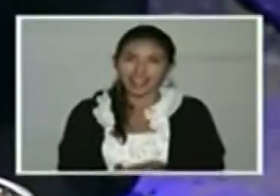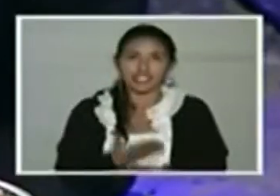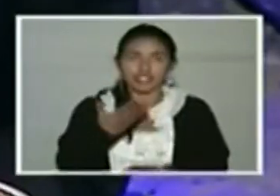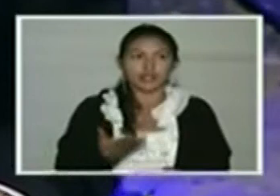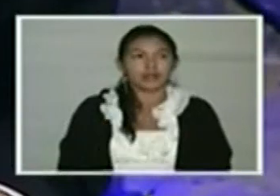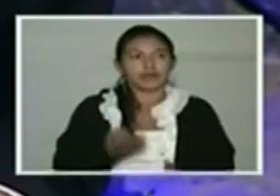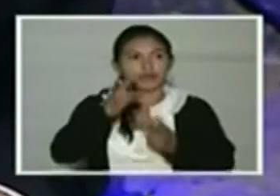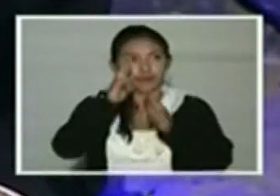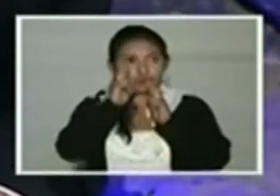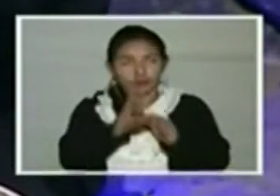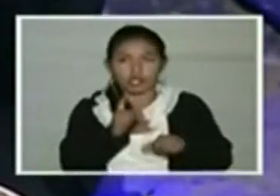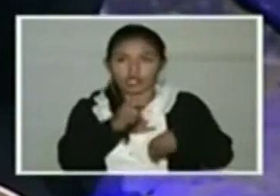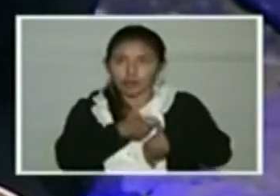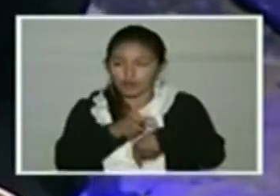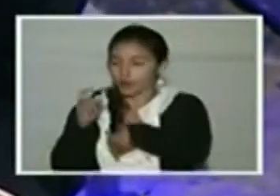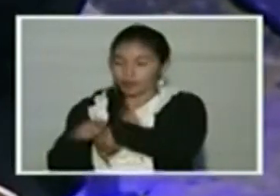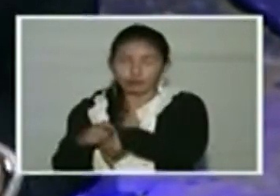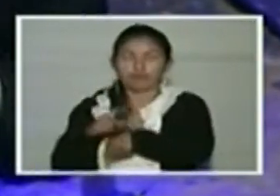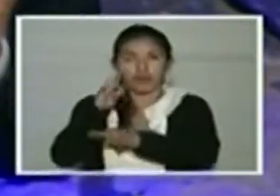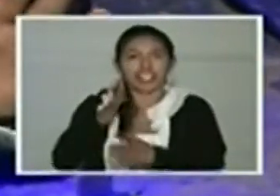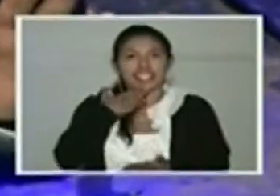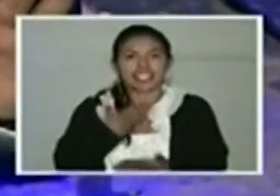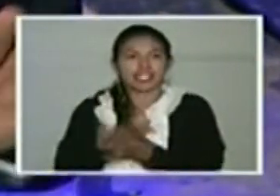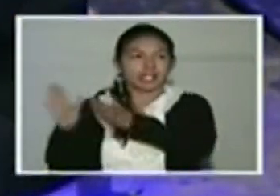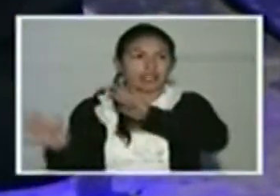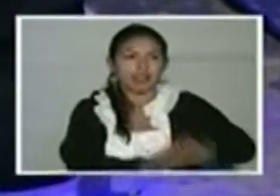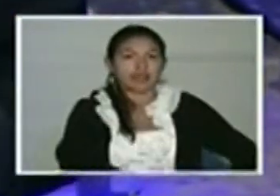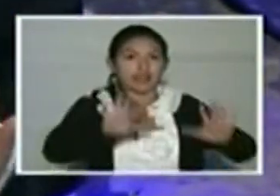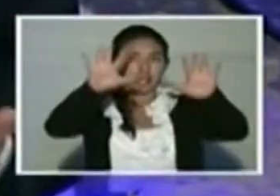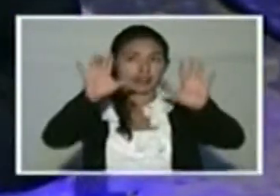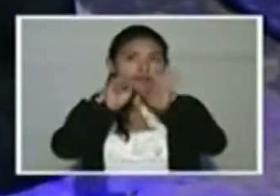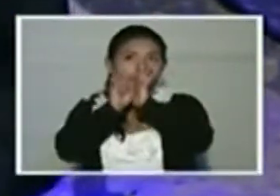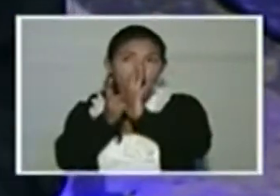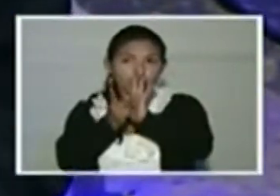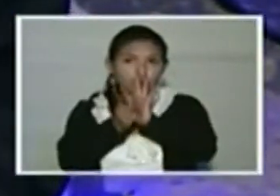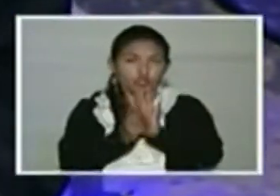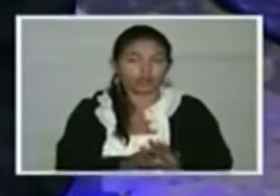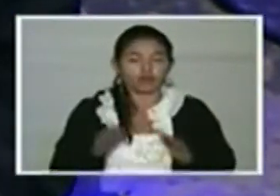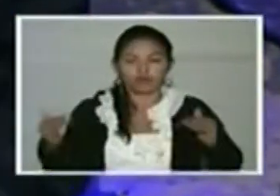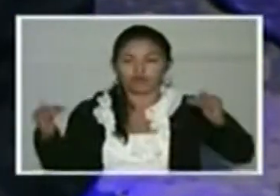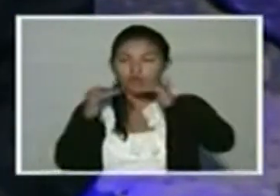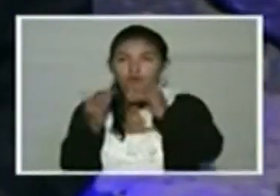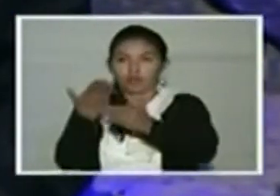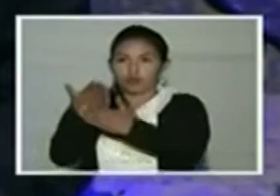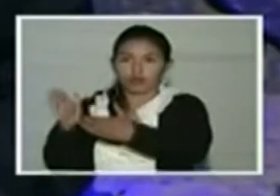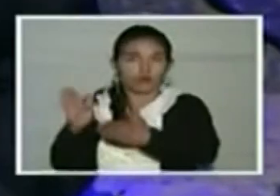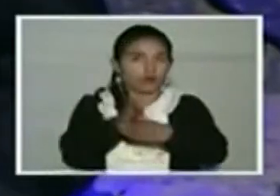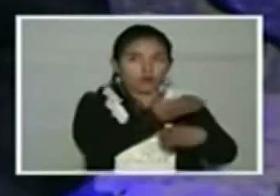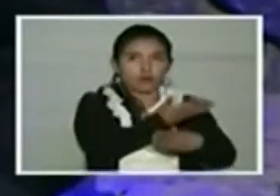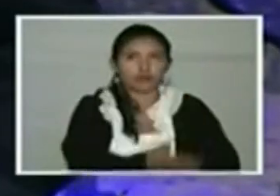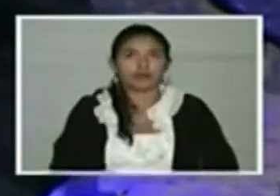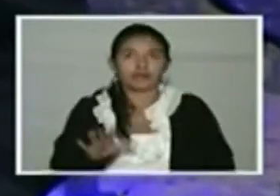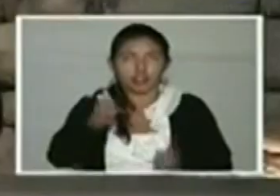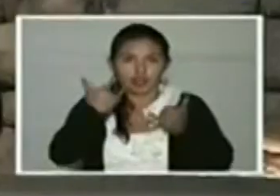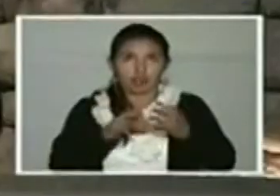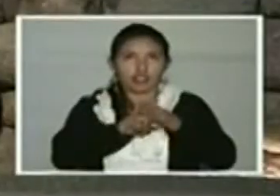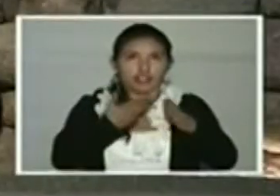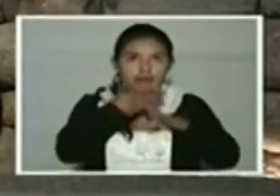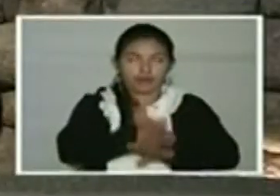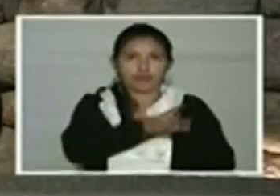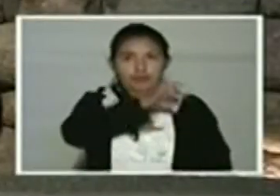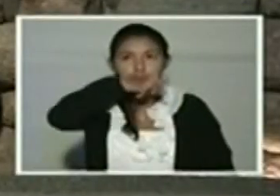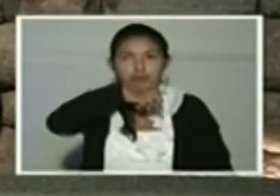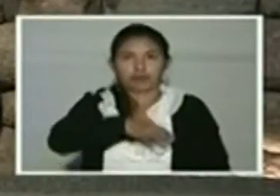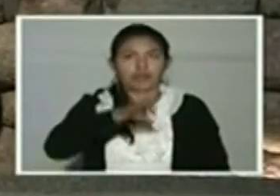respeto escrupuloso al tiempo entramos al debate diez minutos que se reparten equitativamente reiniciamos con enrique vázquez de fuerza popular